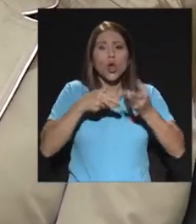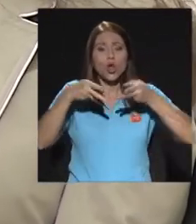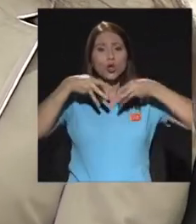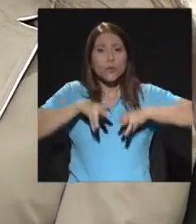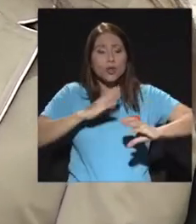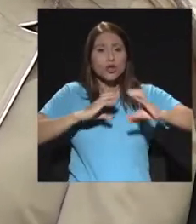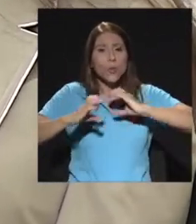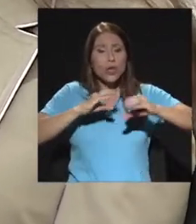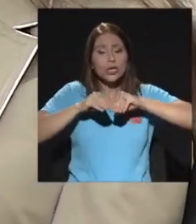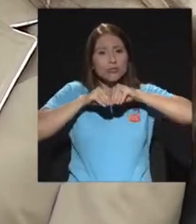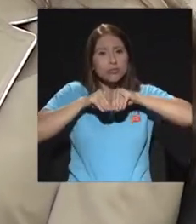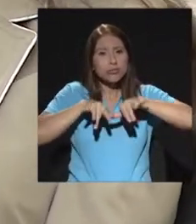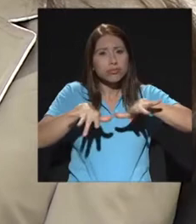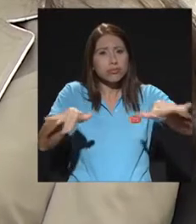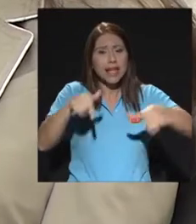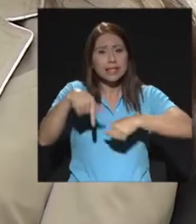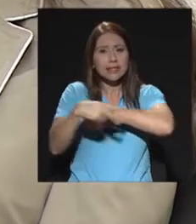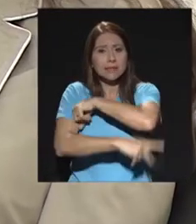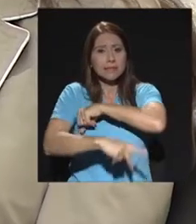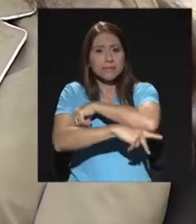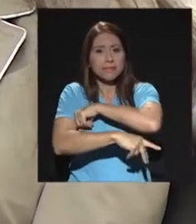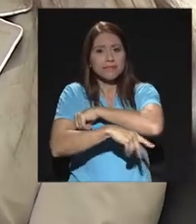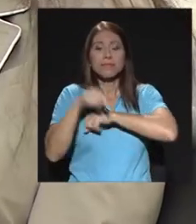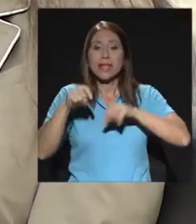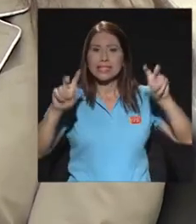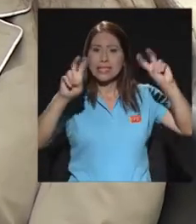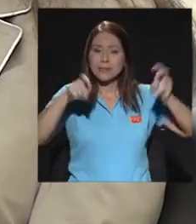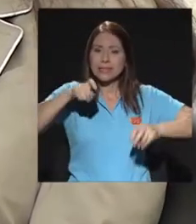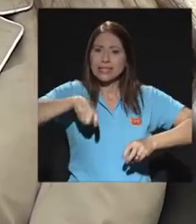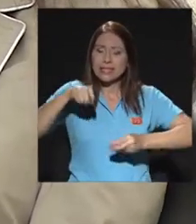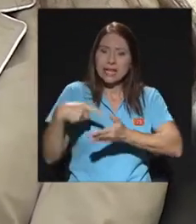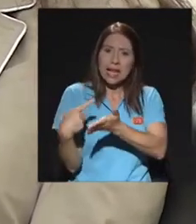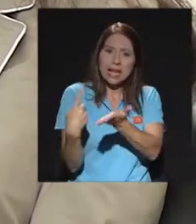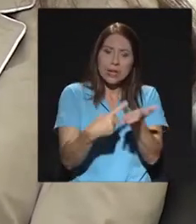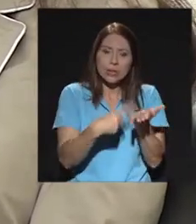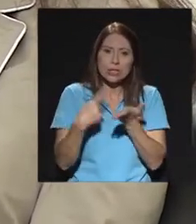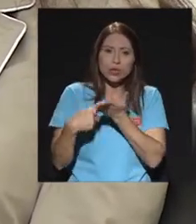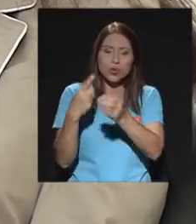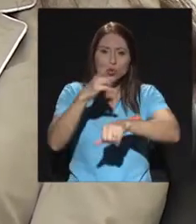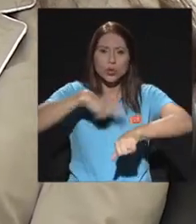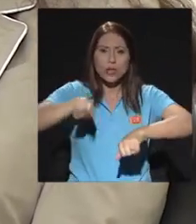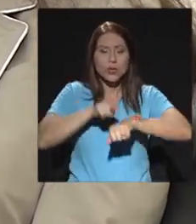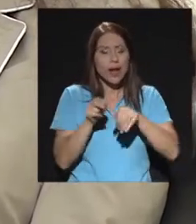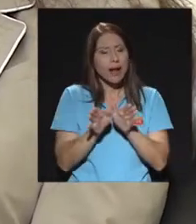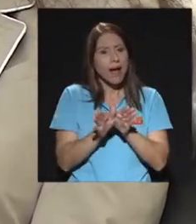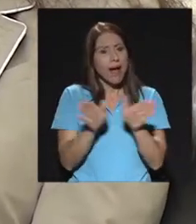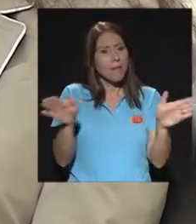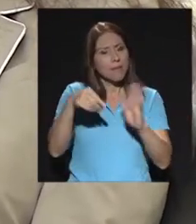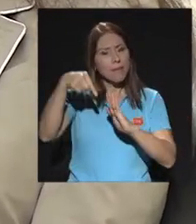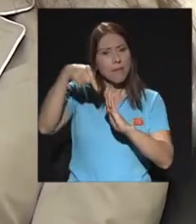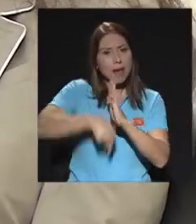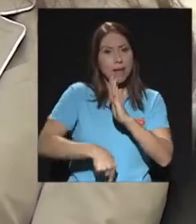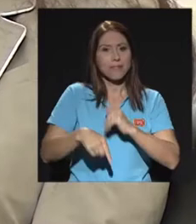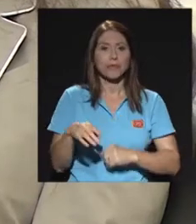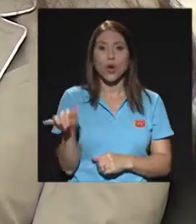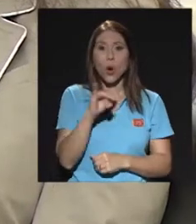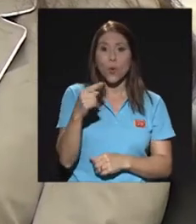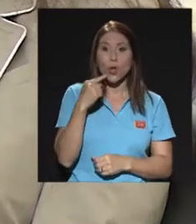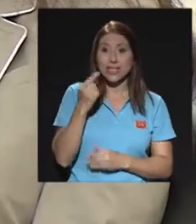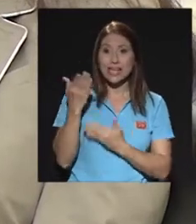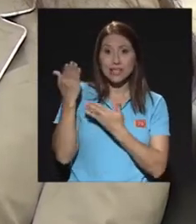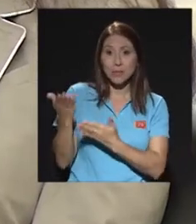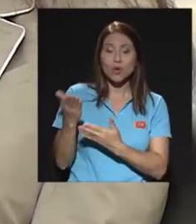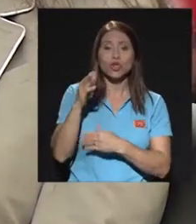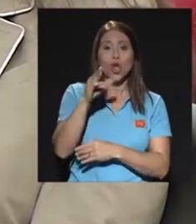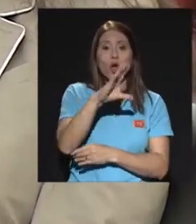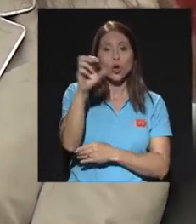en este país, ¿verdad? Es un tema que requiere una amplia discusión nacional. Costa Rica, como bien lo decías vos, Marlon, tiene una